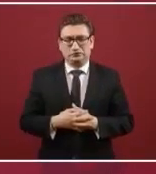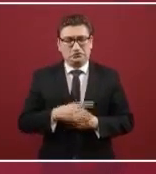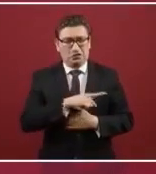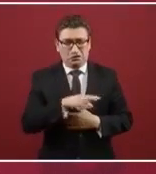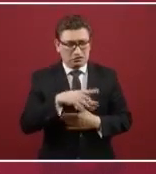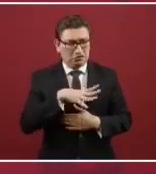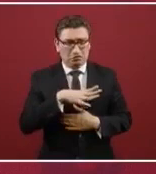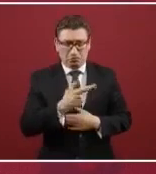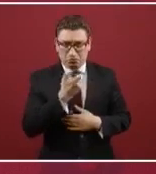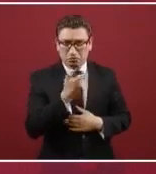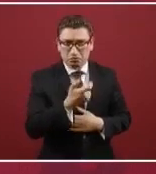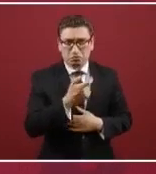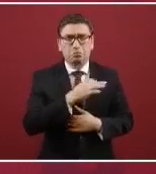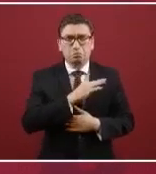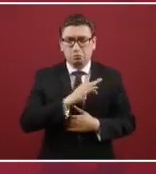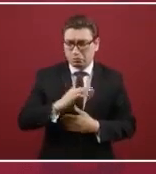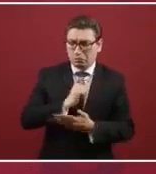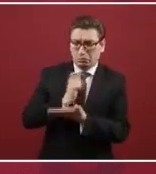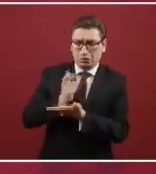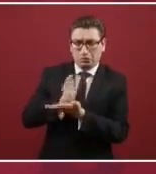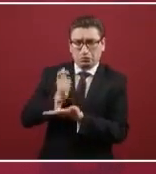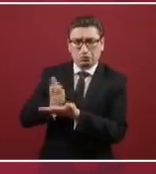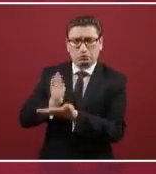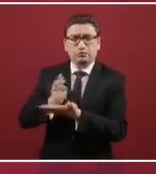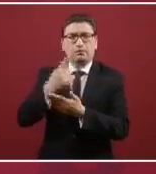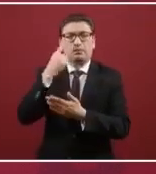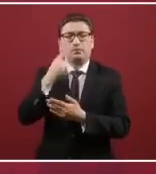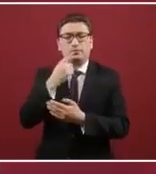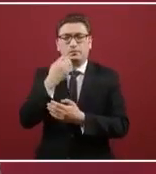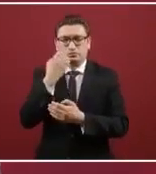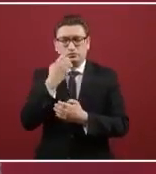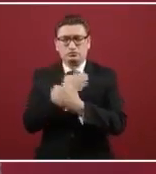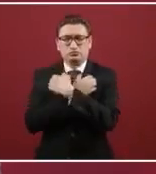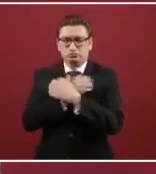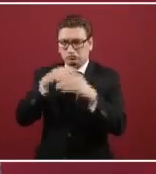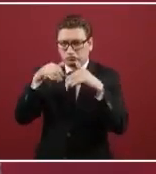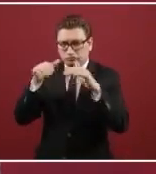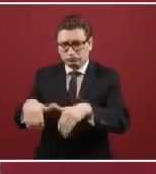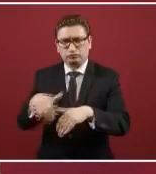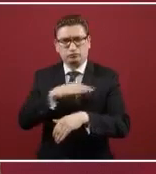contara con recursos para pagar colegiaturas. Ese era el esquema, ese era el modelo.